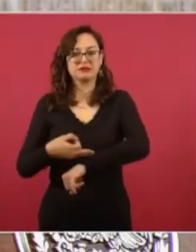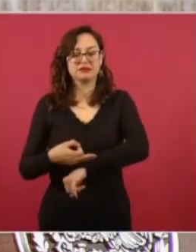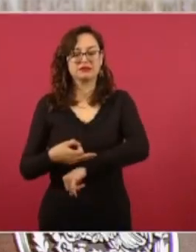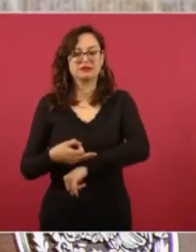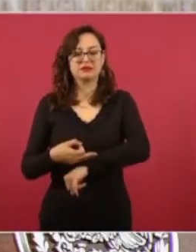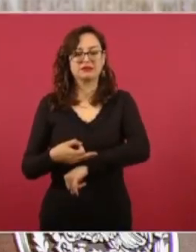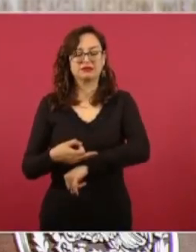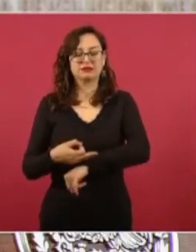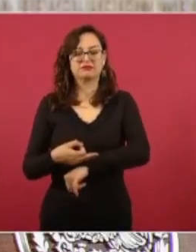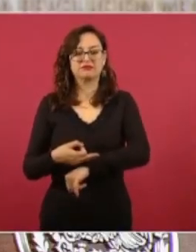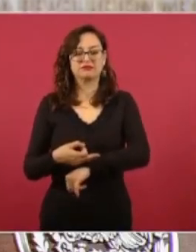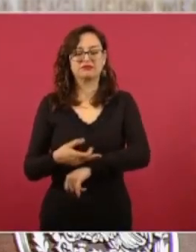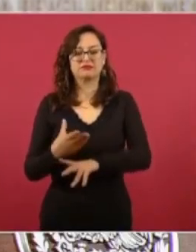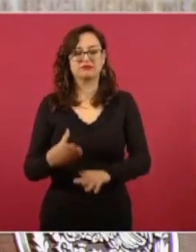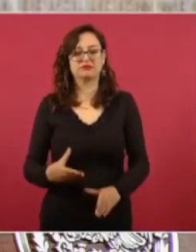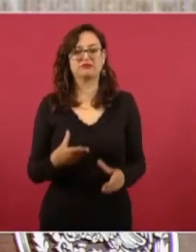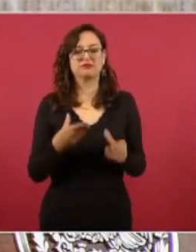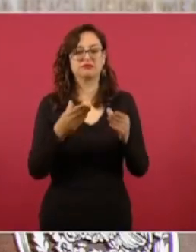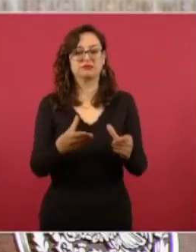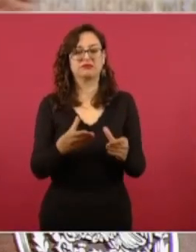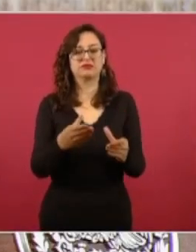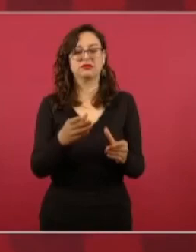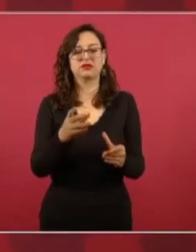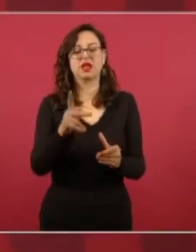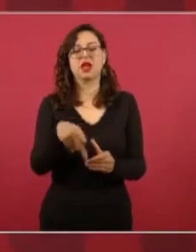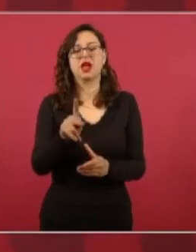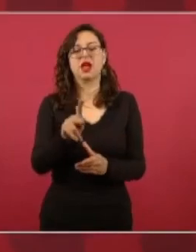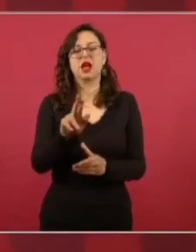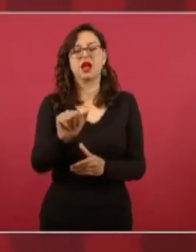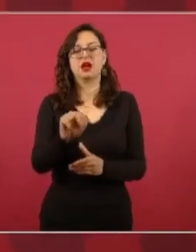a Krause, los borradores.